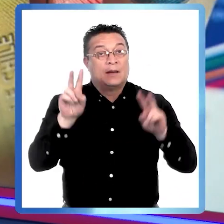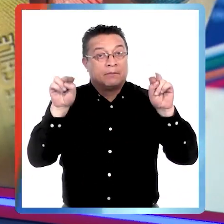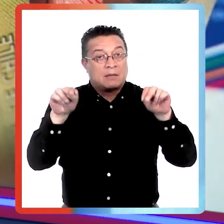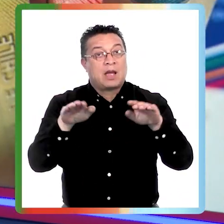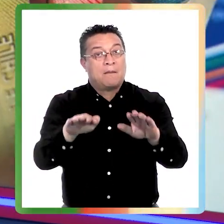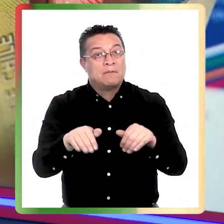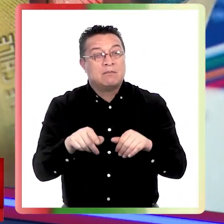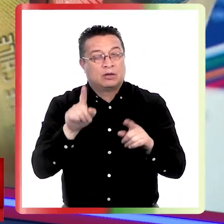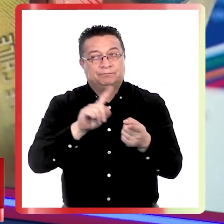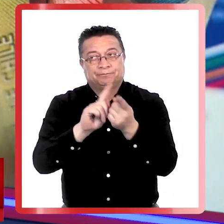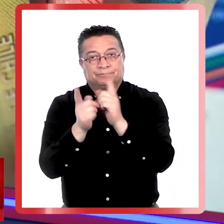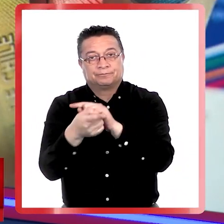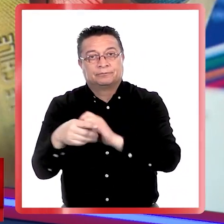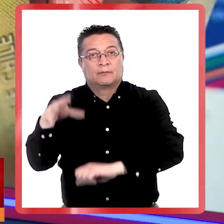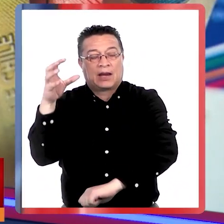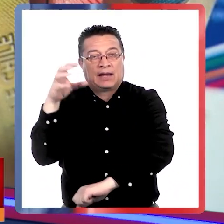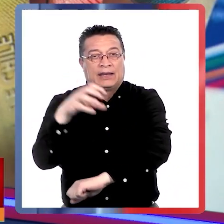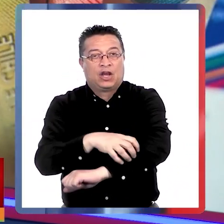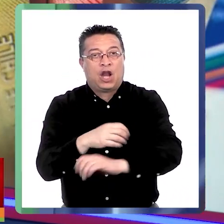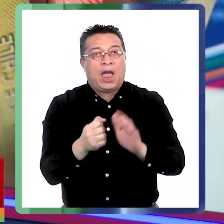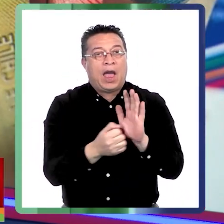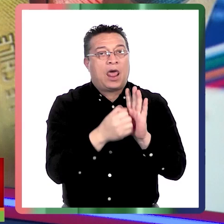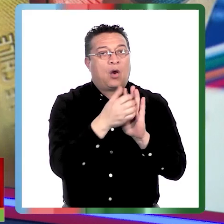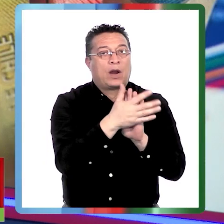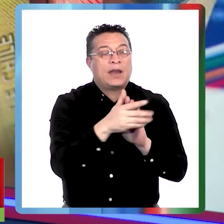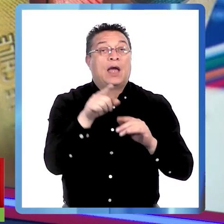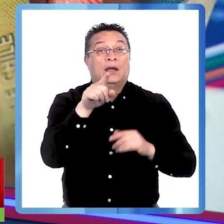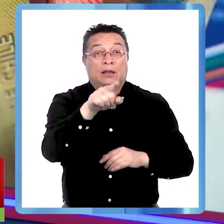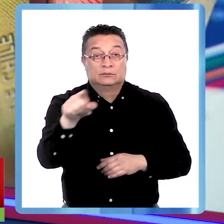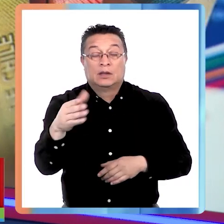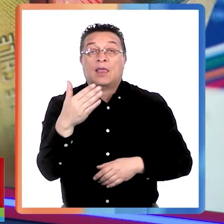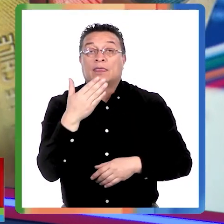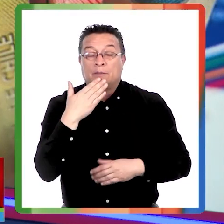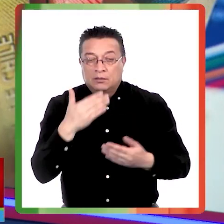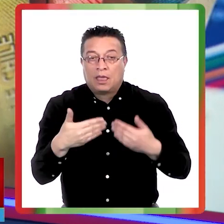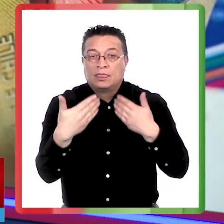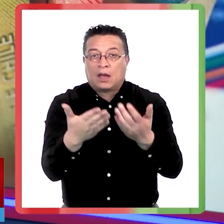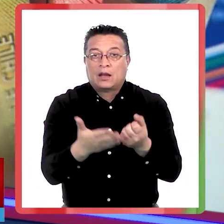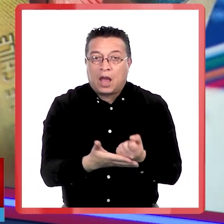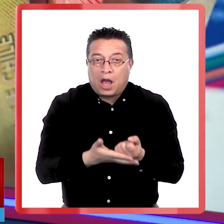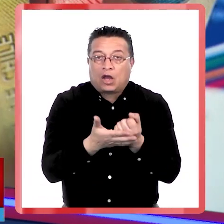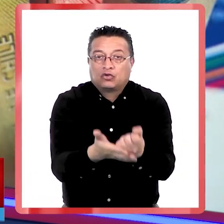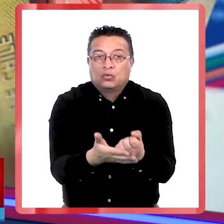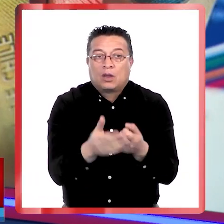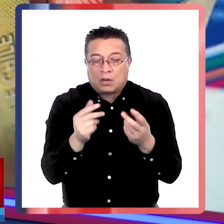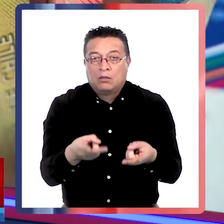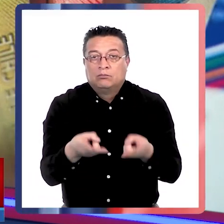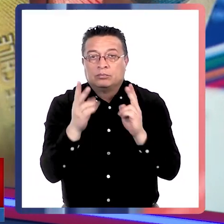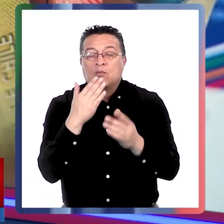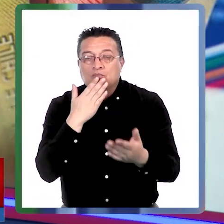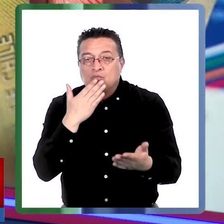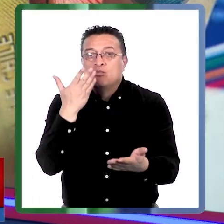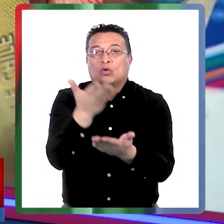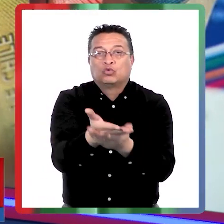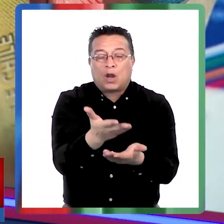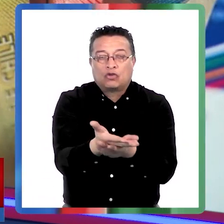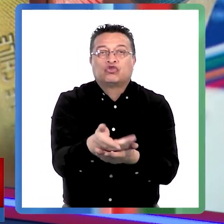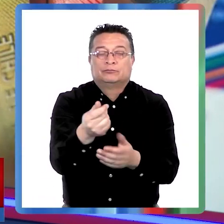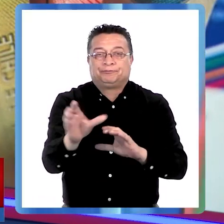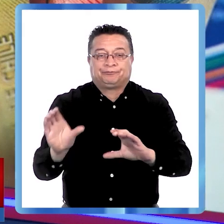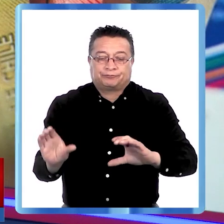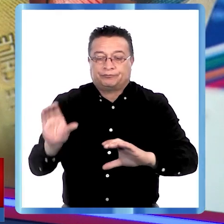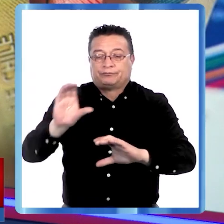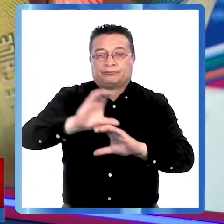Seguimos hablando del mismo tema y nos trasladamos a la región de la Araucanía, donde también se está brindando ayuda para facilitar las postulaciones